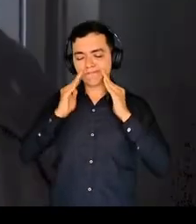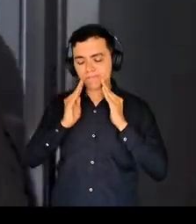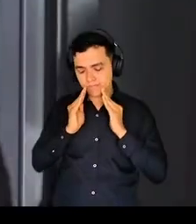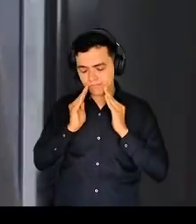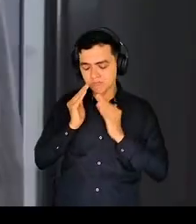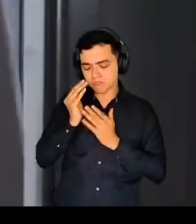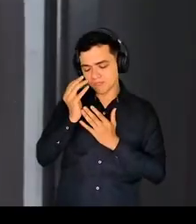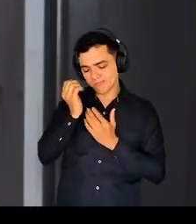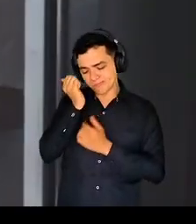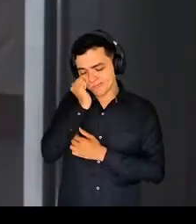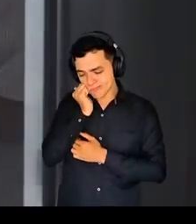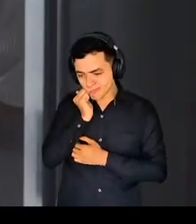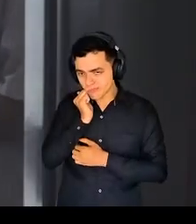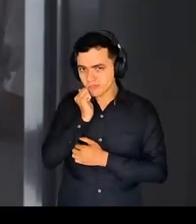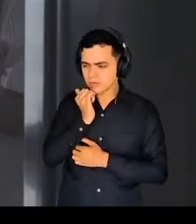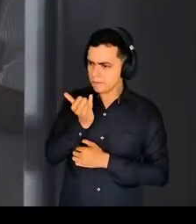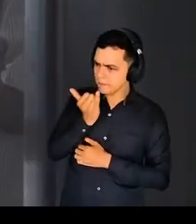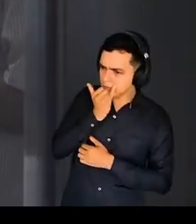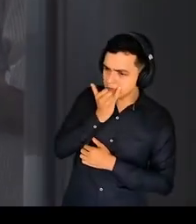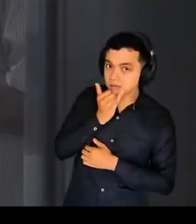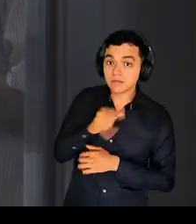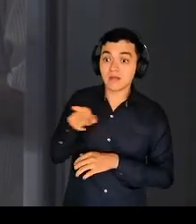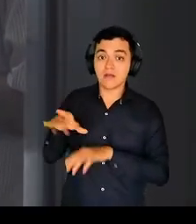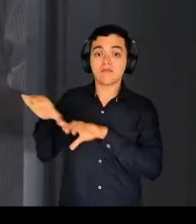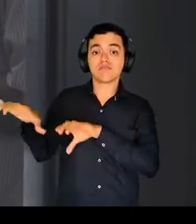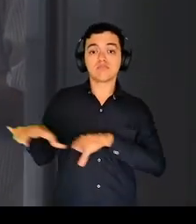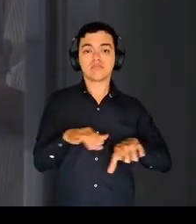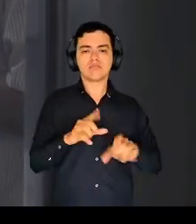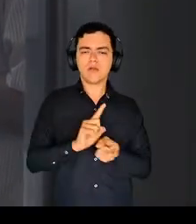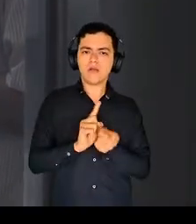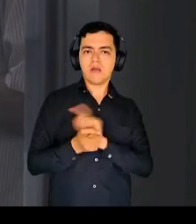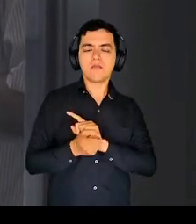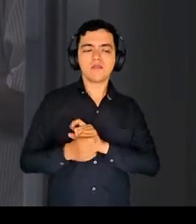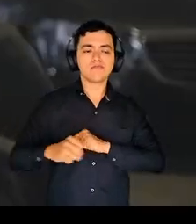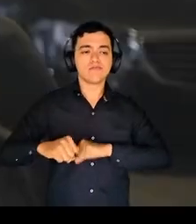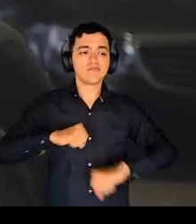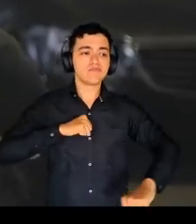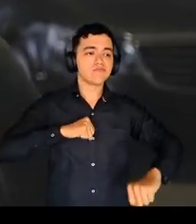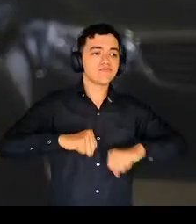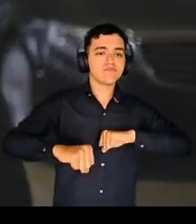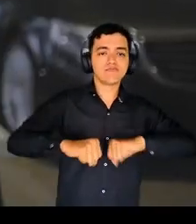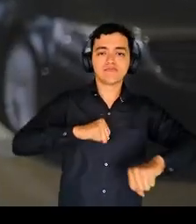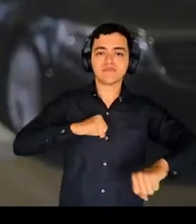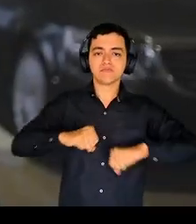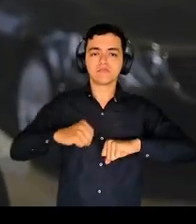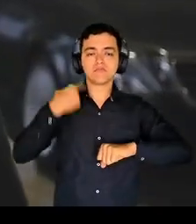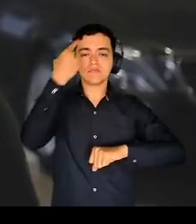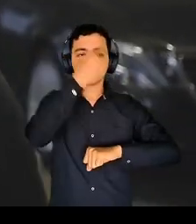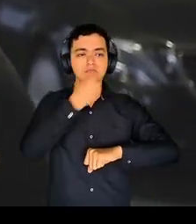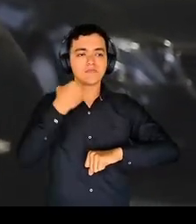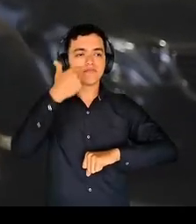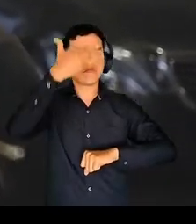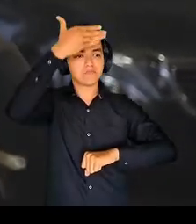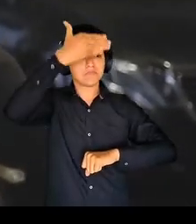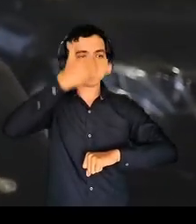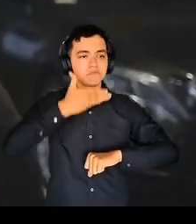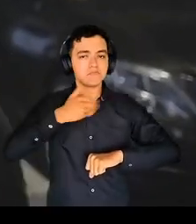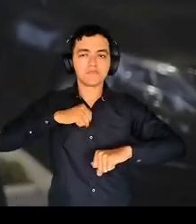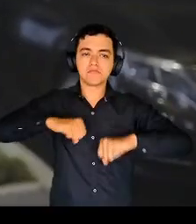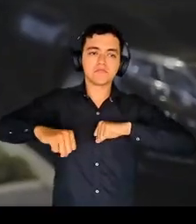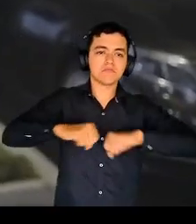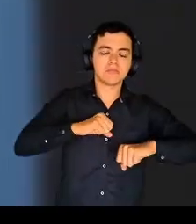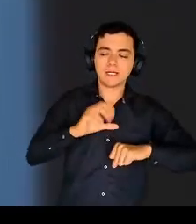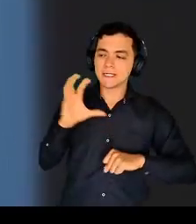de alerta. Cambios en el comportamiento funcional de la persona nos permite identificar si está pasando por un mal momento.